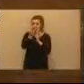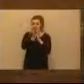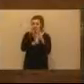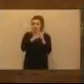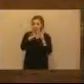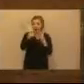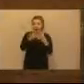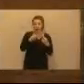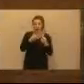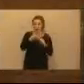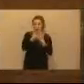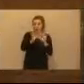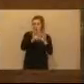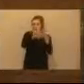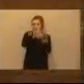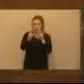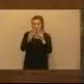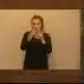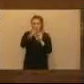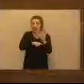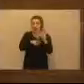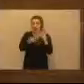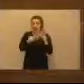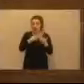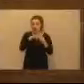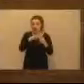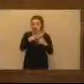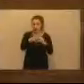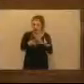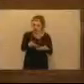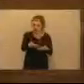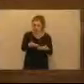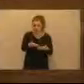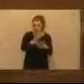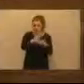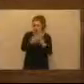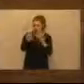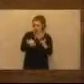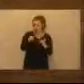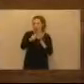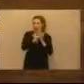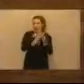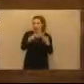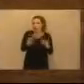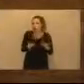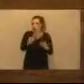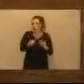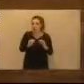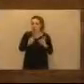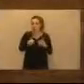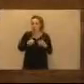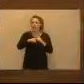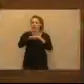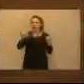del profesorado, qué medidas piensan poner en marcha para acometerla cuanto antes y en base a qué criterios, cuándo se va a proceder a la implantación de los